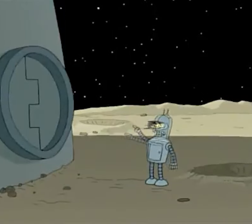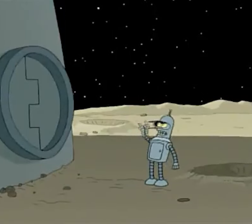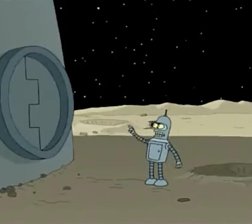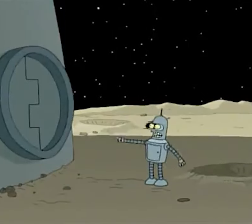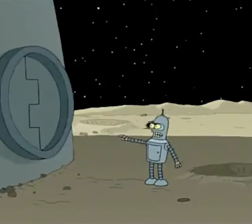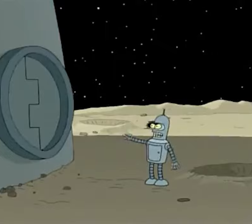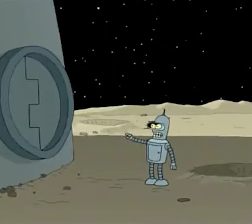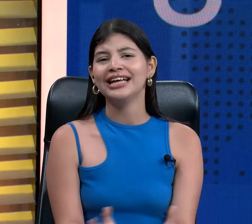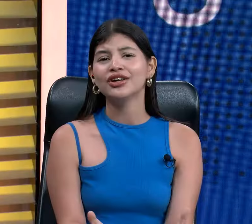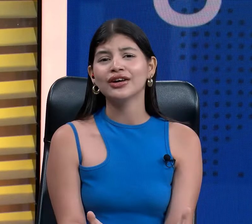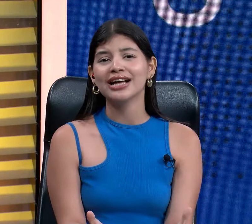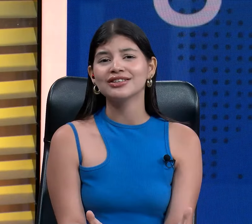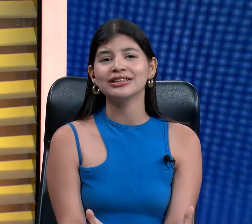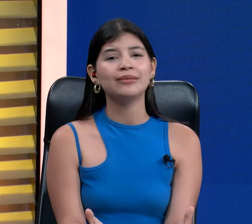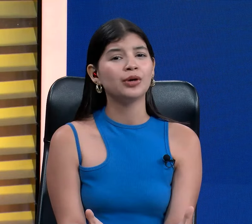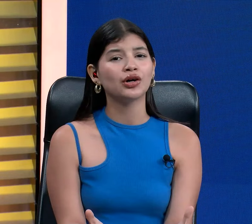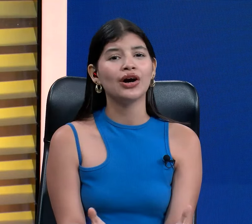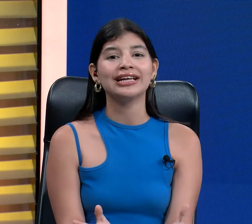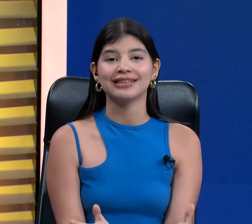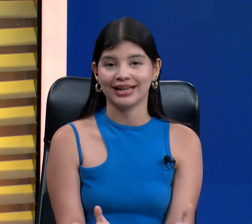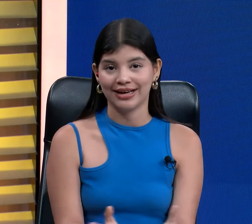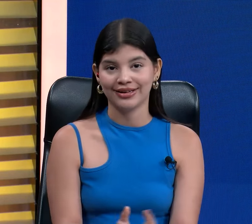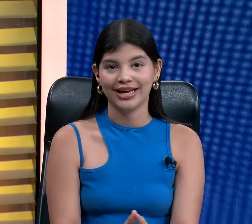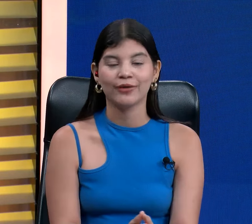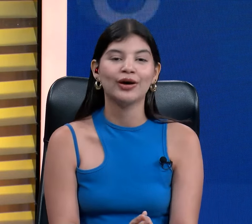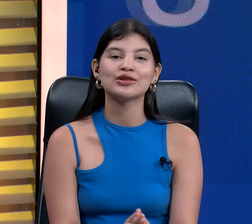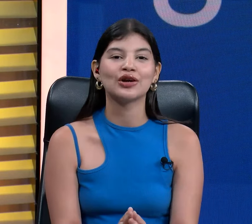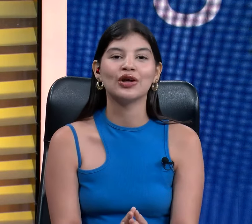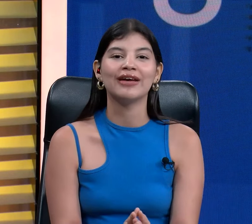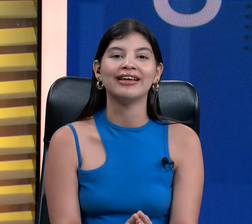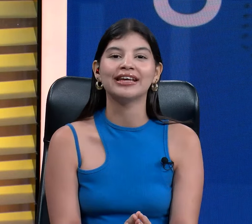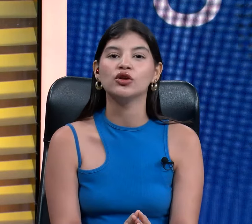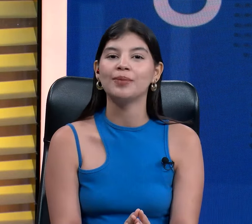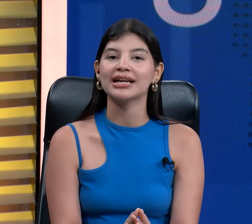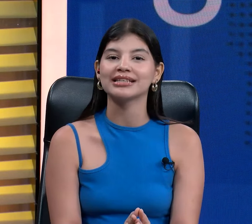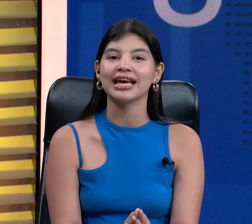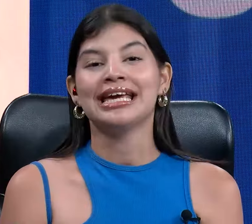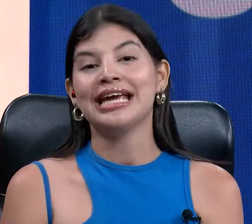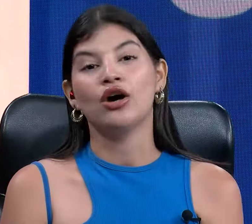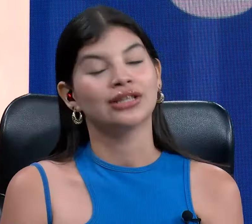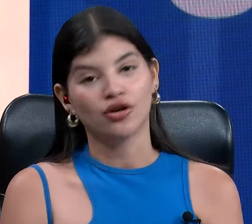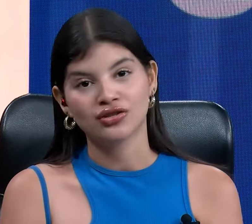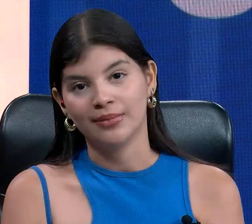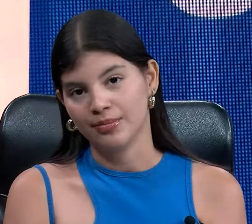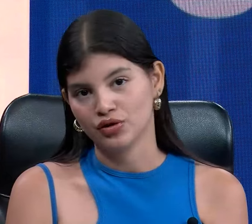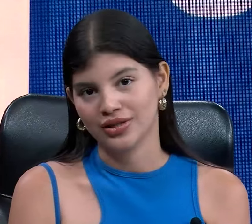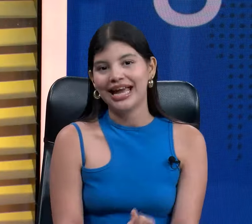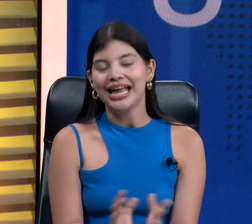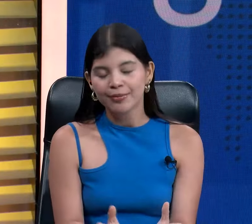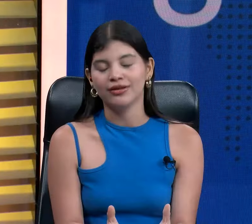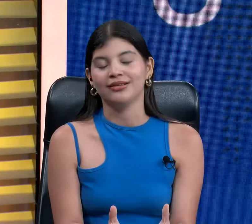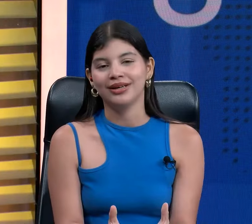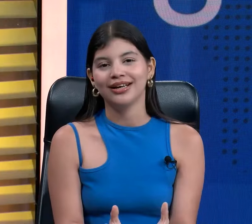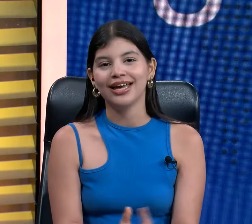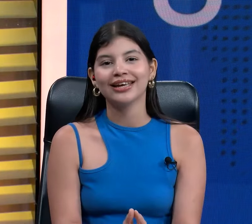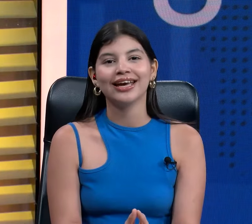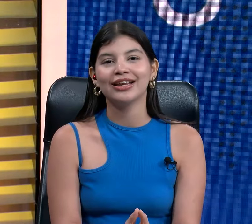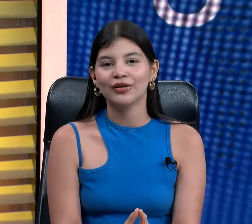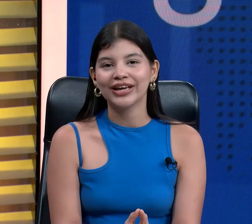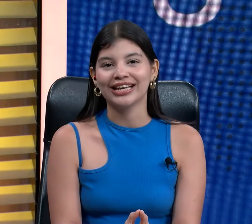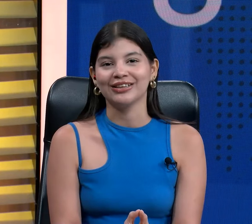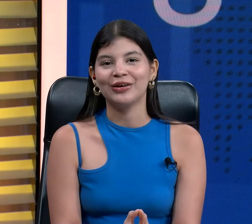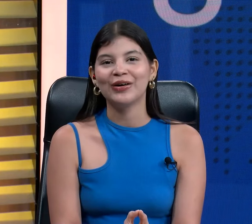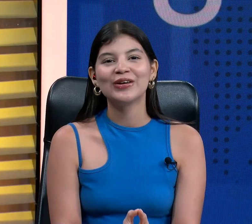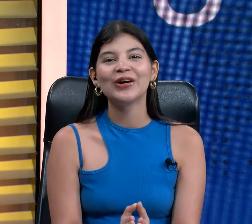y mujerzuelas! En todo caso, tampoco es tan grave. Ecuador solo debe disculparse y a otra cosa mariposa. El problema es que